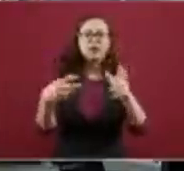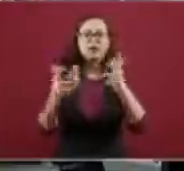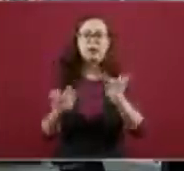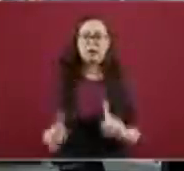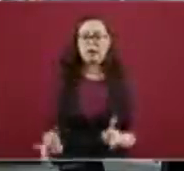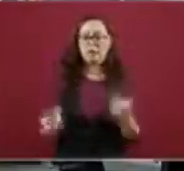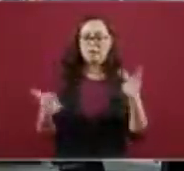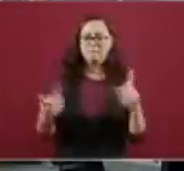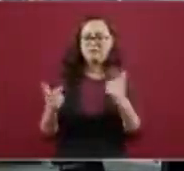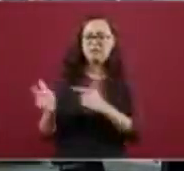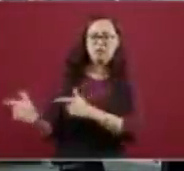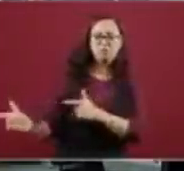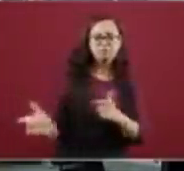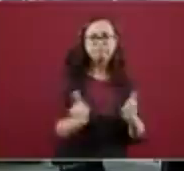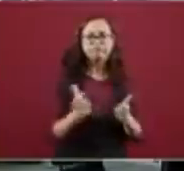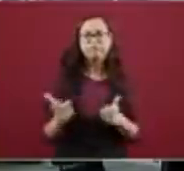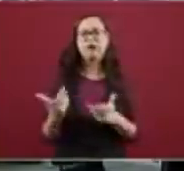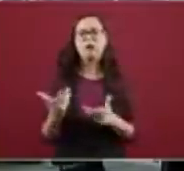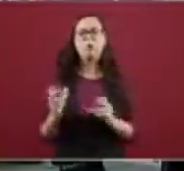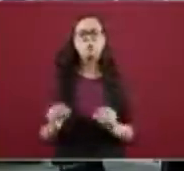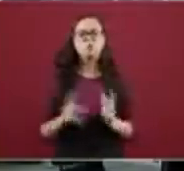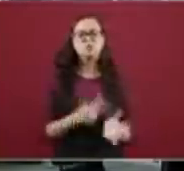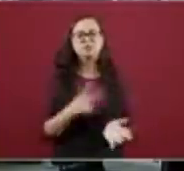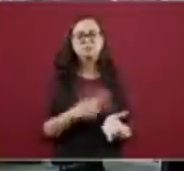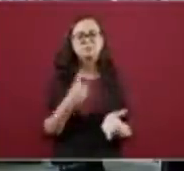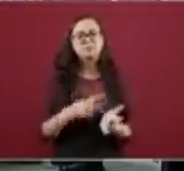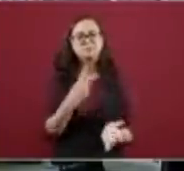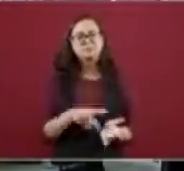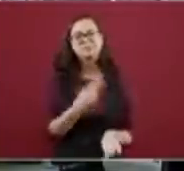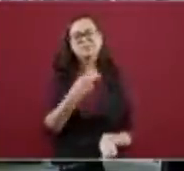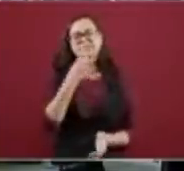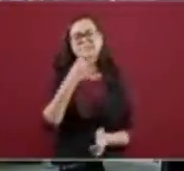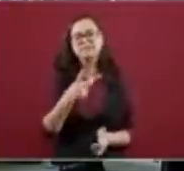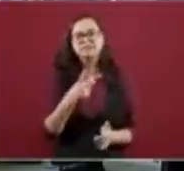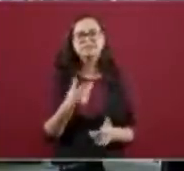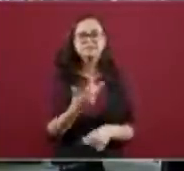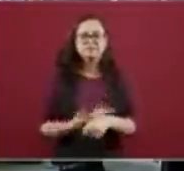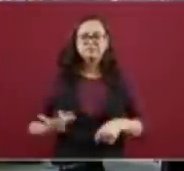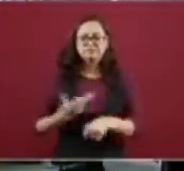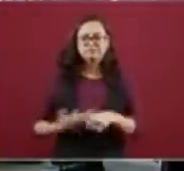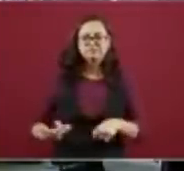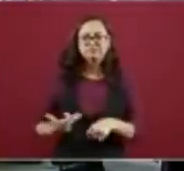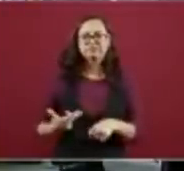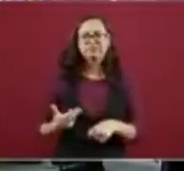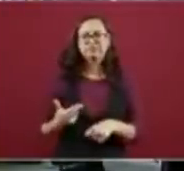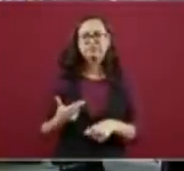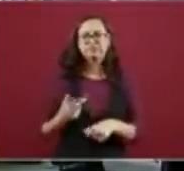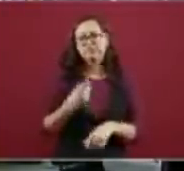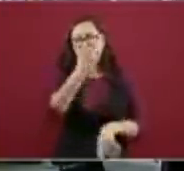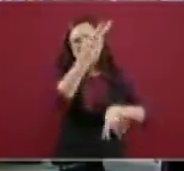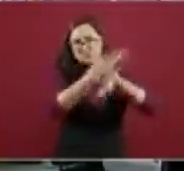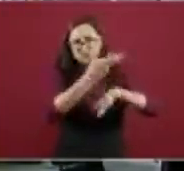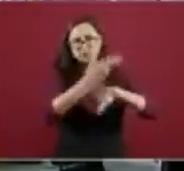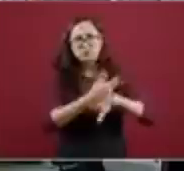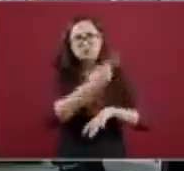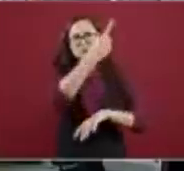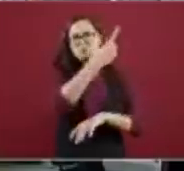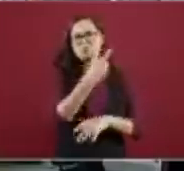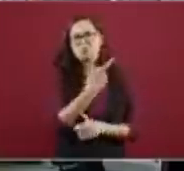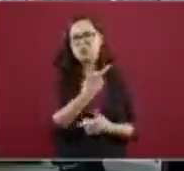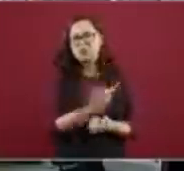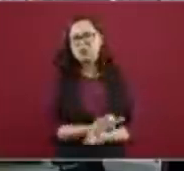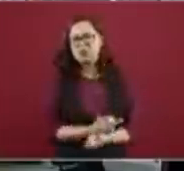¿no? Se ha dicho mucho de que esta regulación que se permite en los Estados Unidos para comprar cualquier